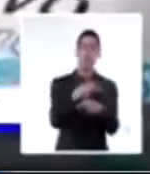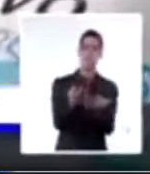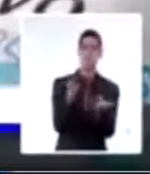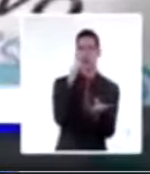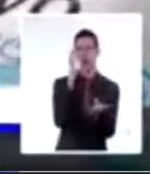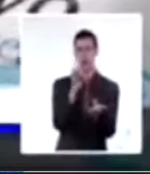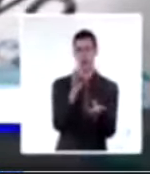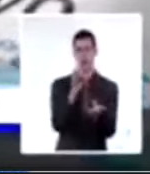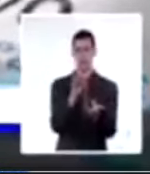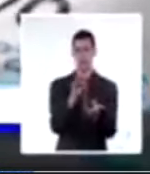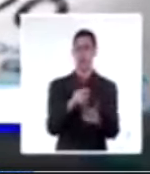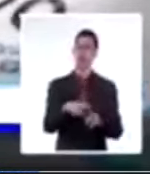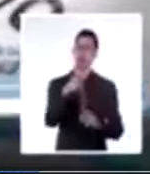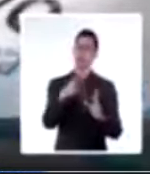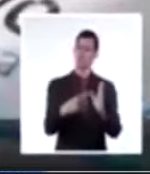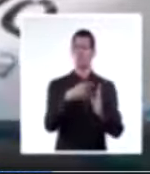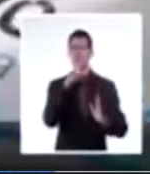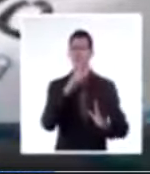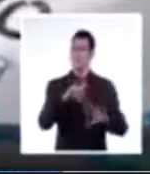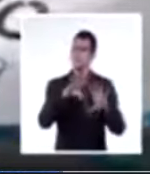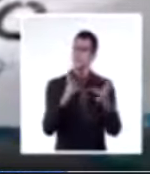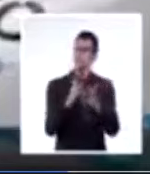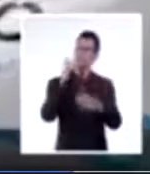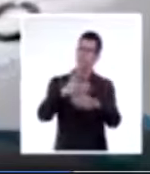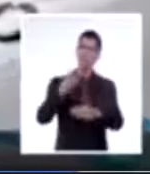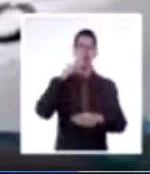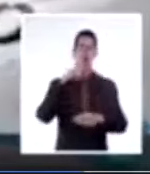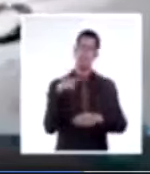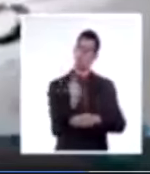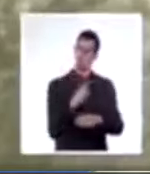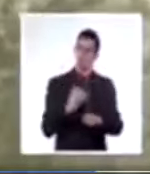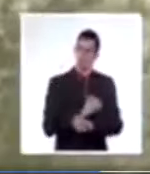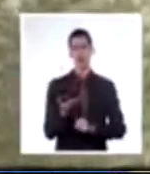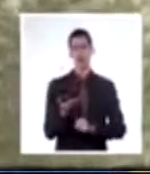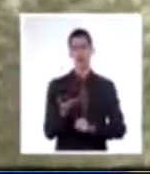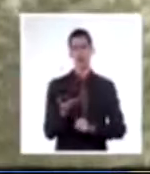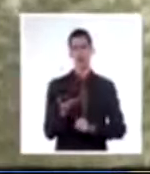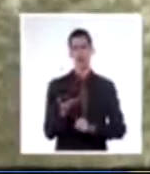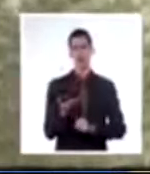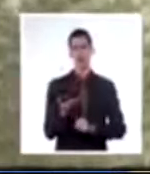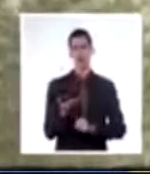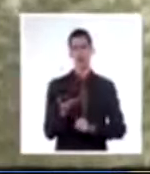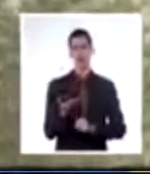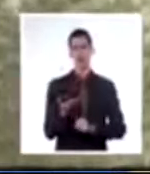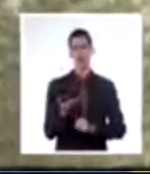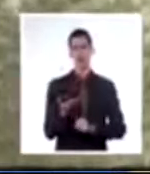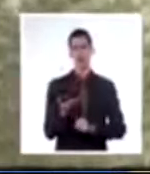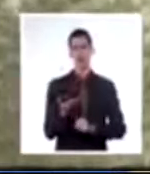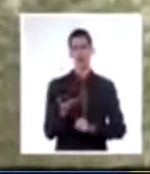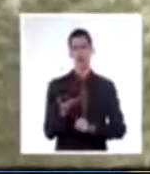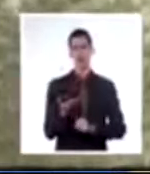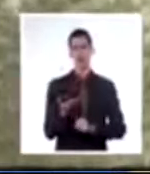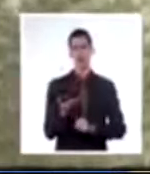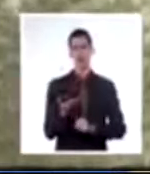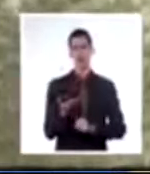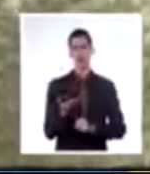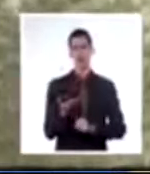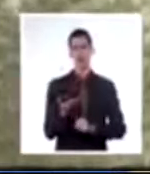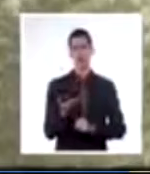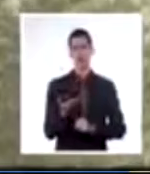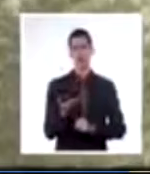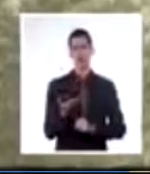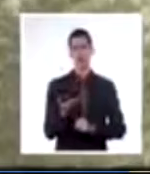del producto a pesar de las dificultades que impone el bloqueo estadounidense contra Cuba. Dime algo. ¿Te das cuenta que es lo mismo, lo mismo, lo mismo,